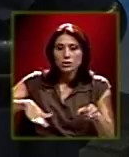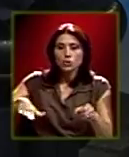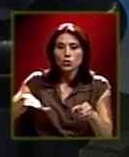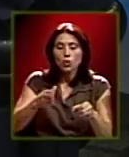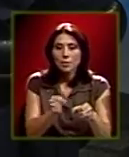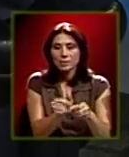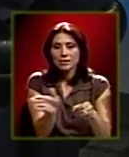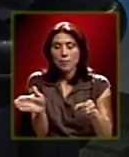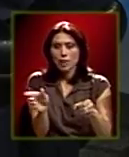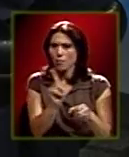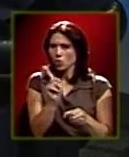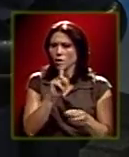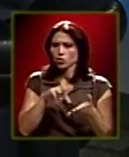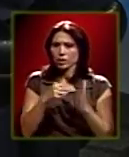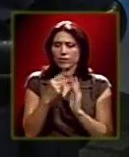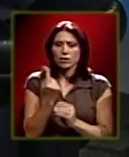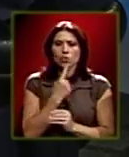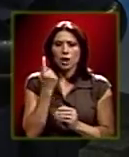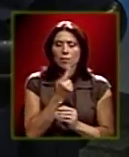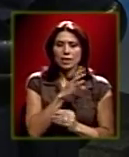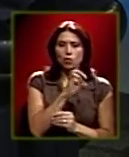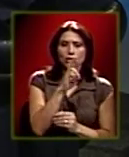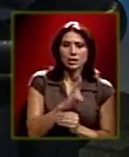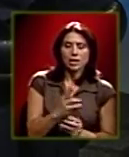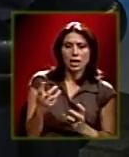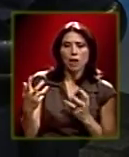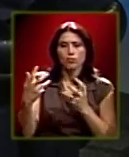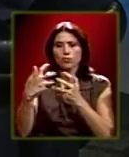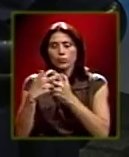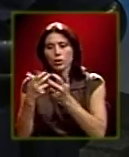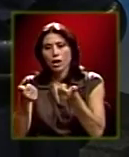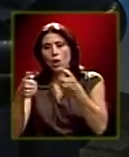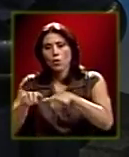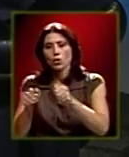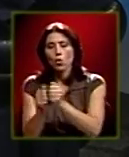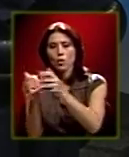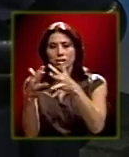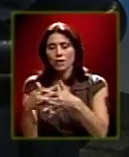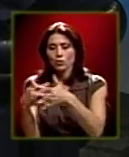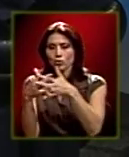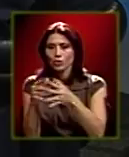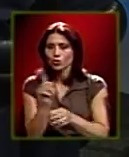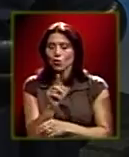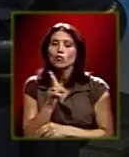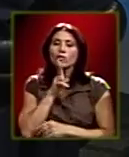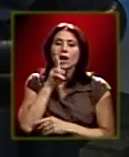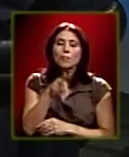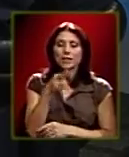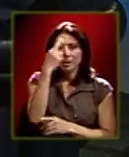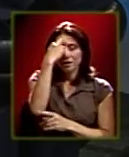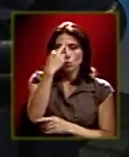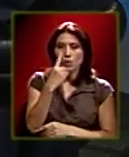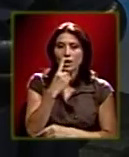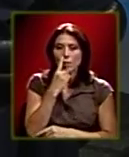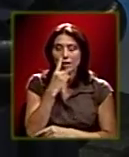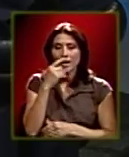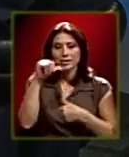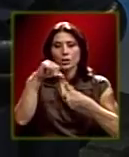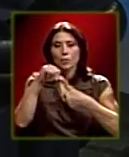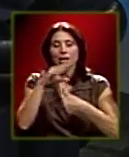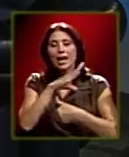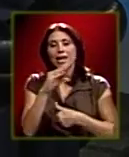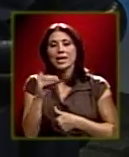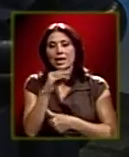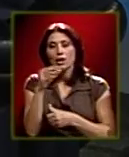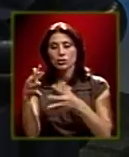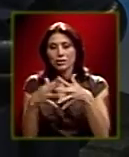tratado entre Costa Rica y Estados Unidos, realmente es un tratado, y así lo dice, entre República Dominicana, Centroamérica y los Estados Unidos,